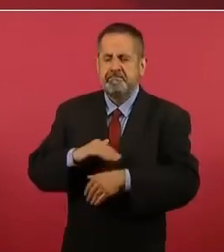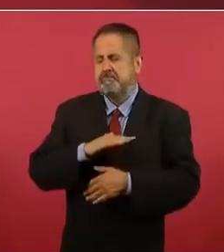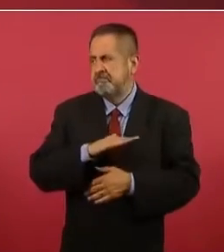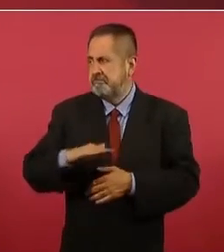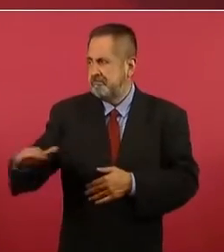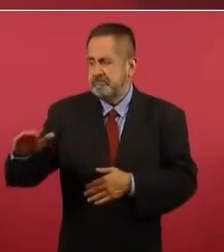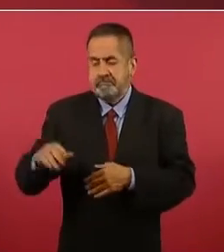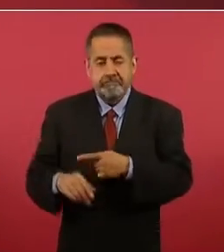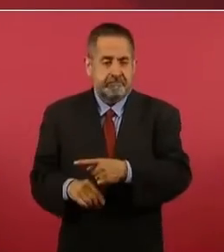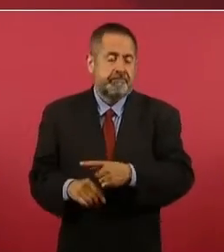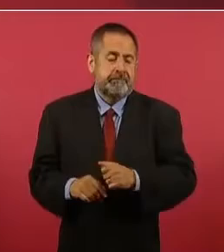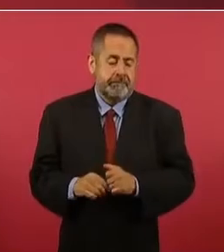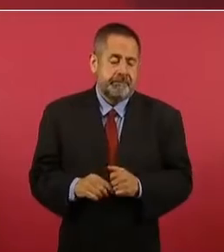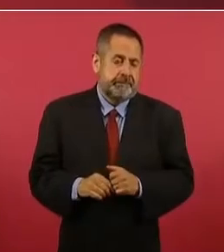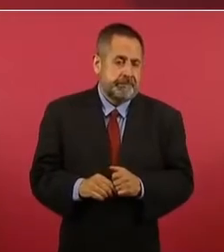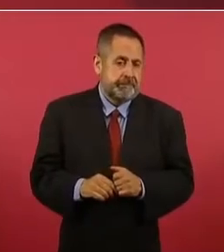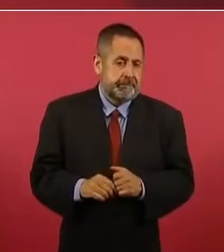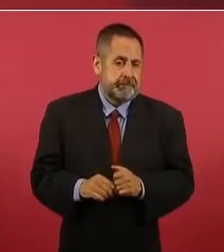Y